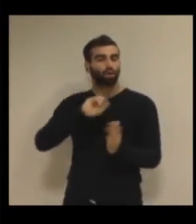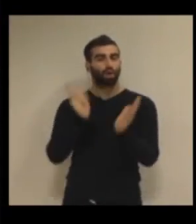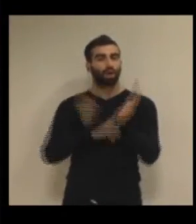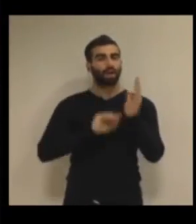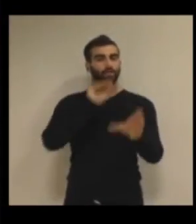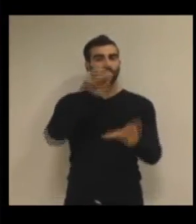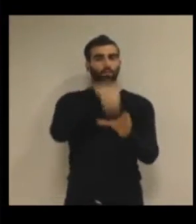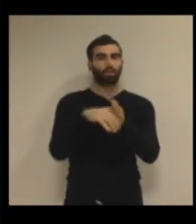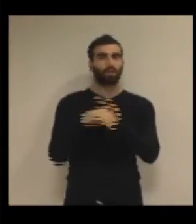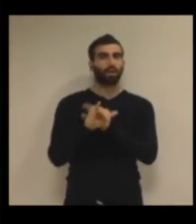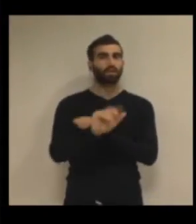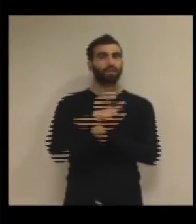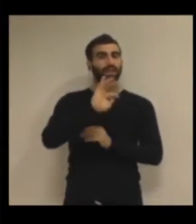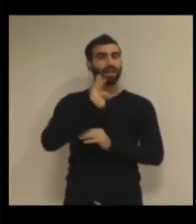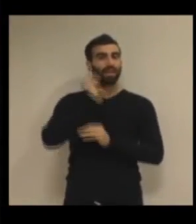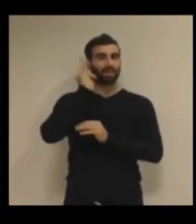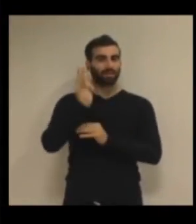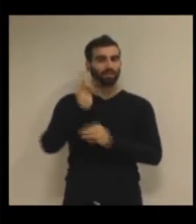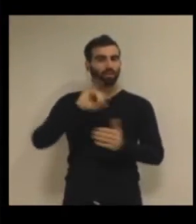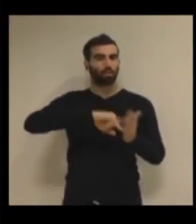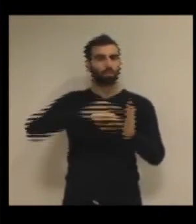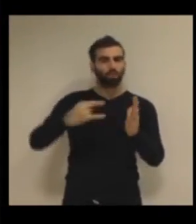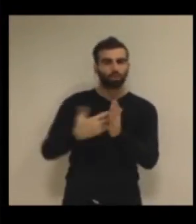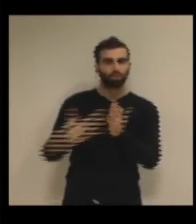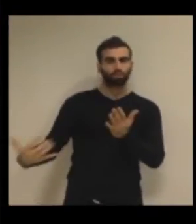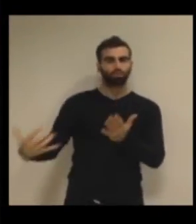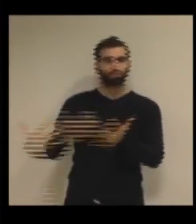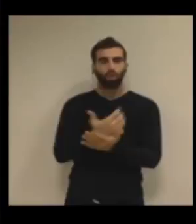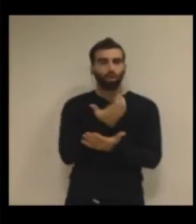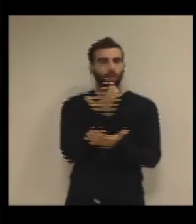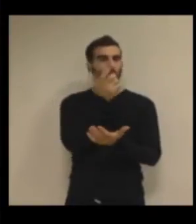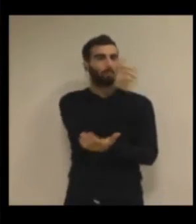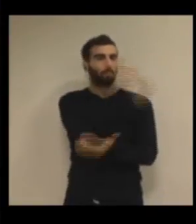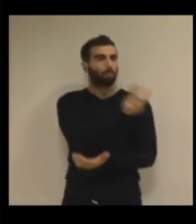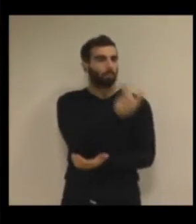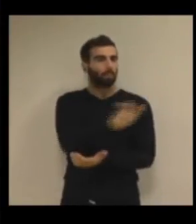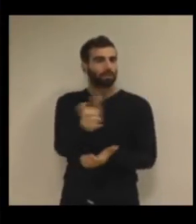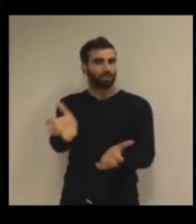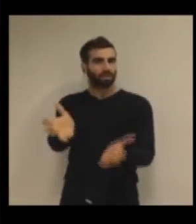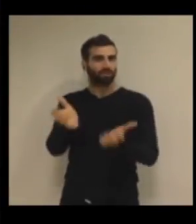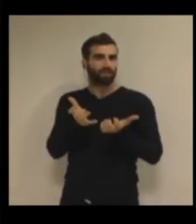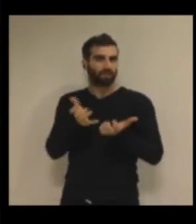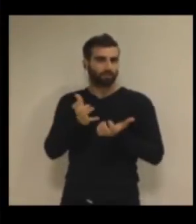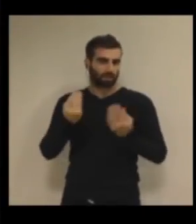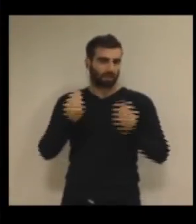aquello que puede beneficiar todos aquellos proyectos que, como el vuestro, pueden beneficiar